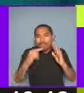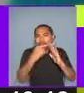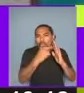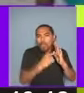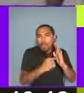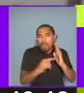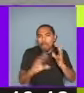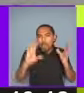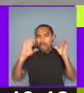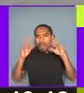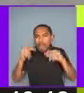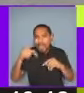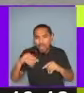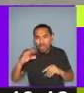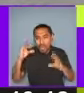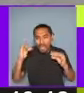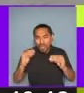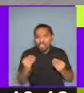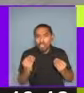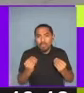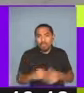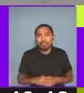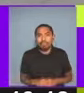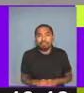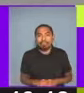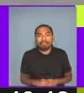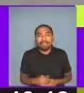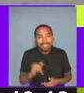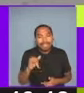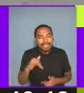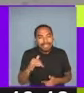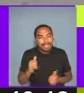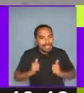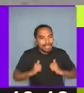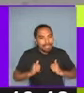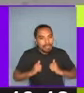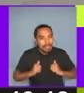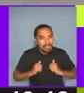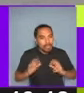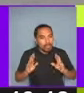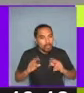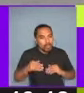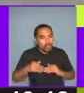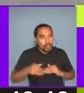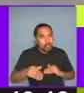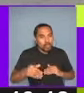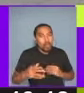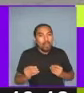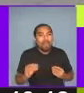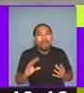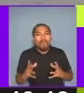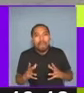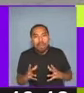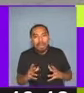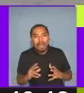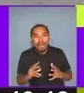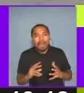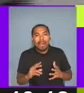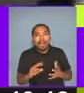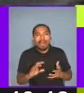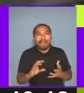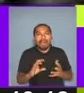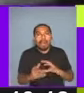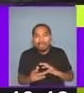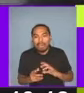también a lo que puede ser el movimiento del dólar? Sí, estamos muy a la expectativa porque no sabemos en qué va a poder afectar todo lo que va a ser las compras